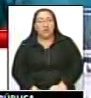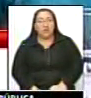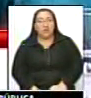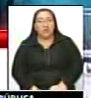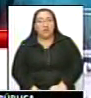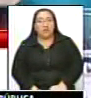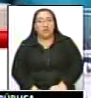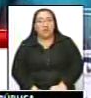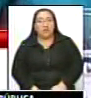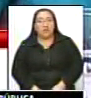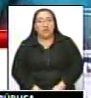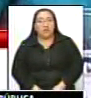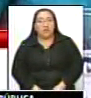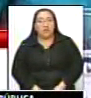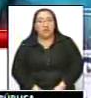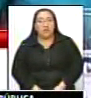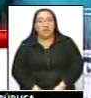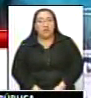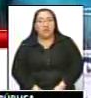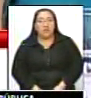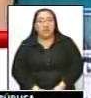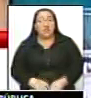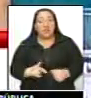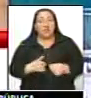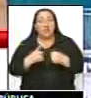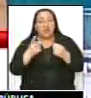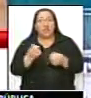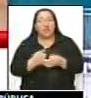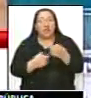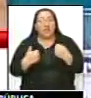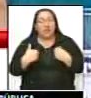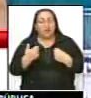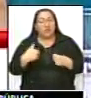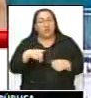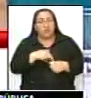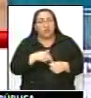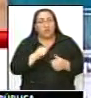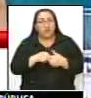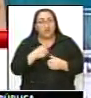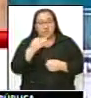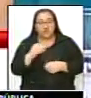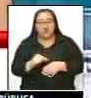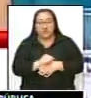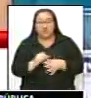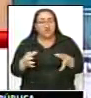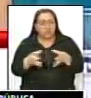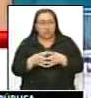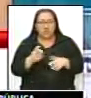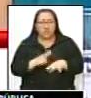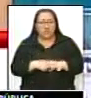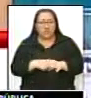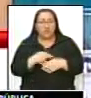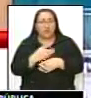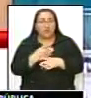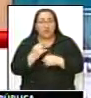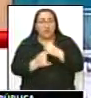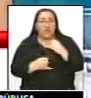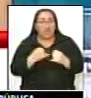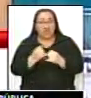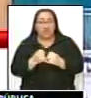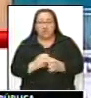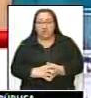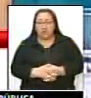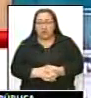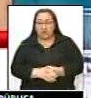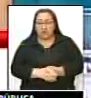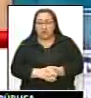ese es el deseo que tenemos nosotros. En la práctica, las condiciones internacionales